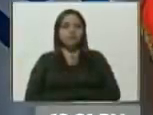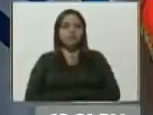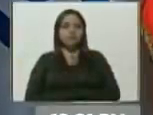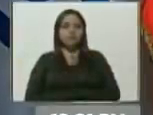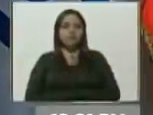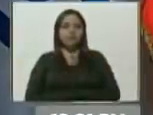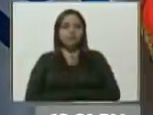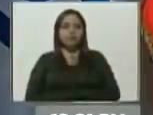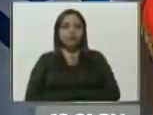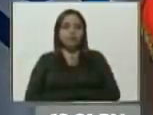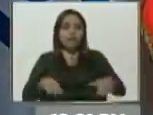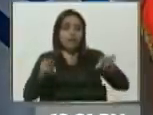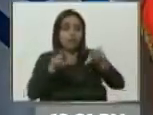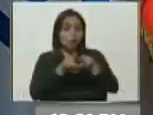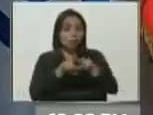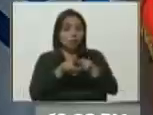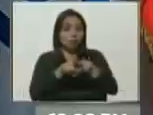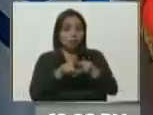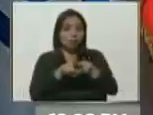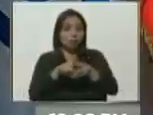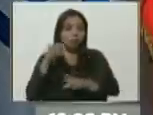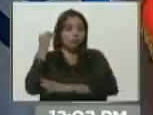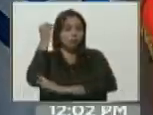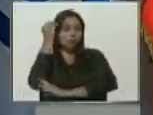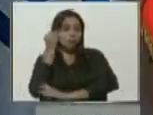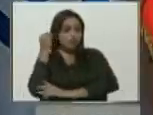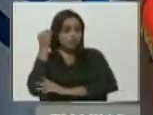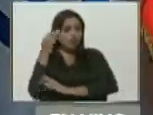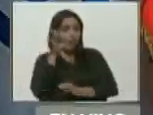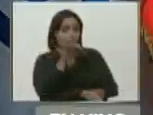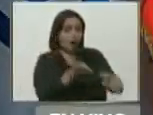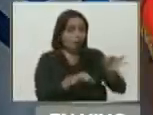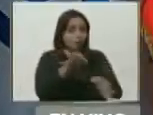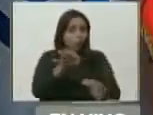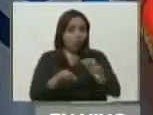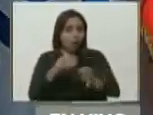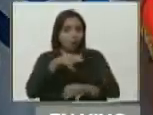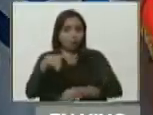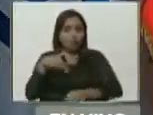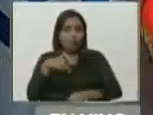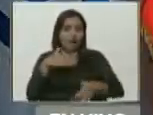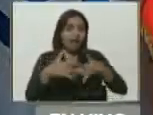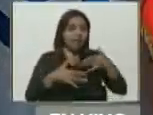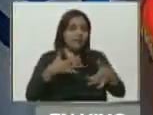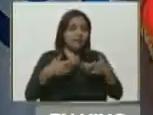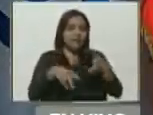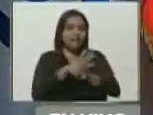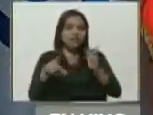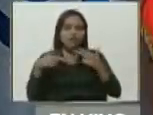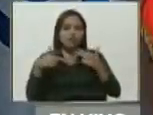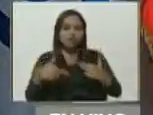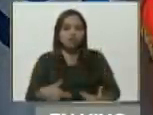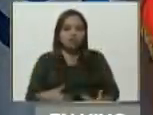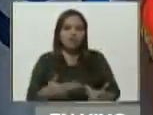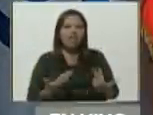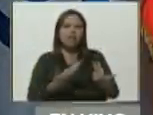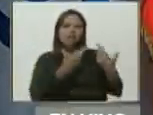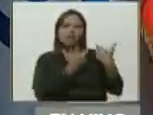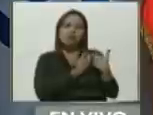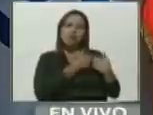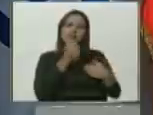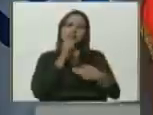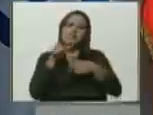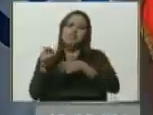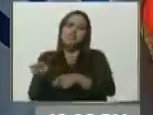Igualmente, opinamos como abogados, penalistas, como activistas de derechos humanos, que tan responsables son los